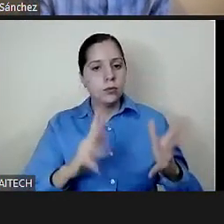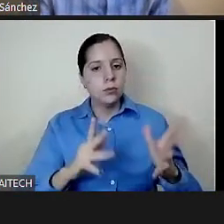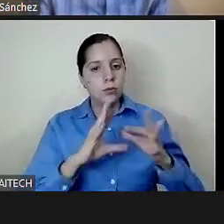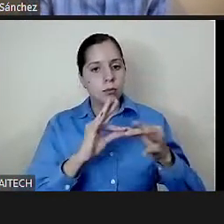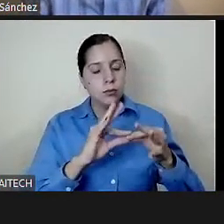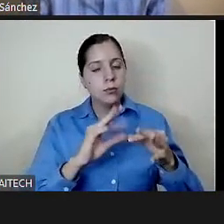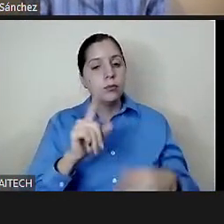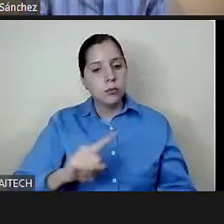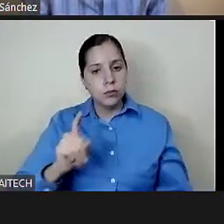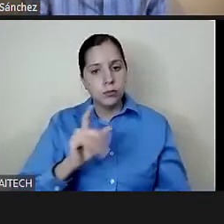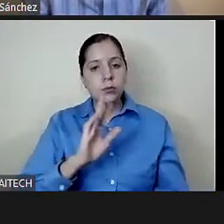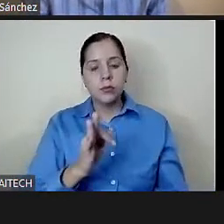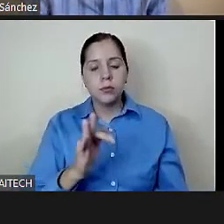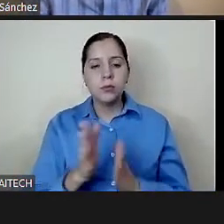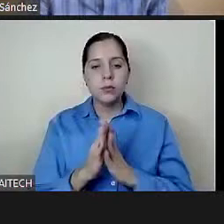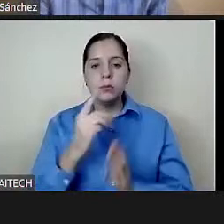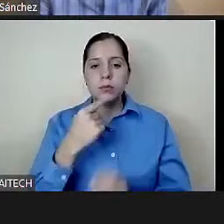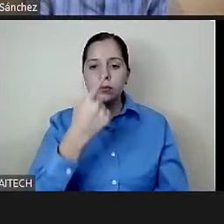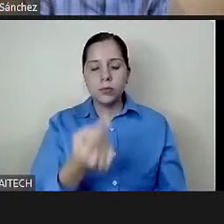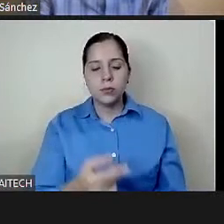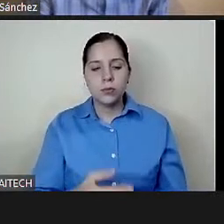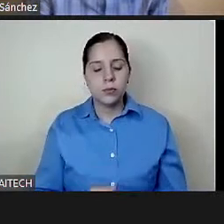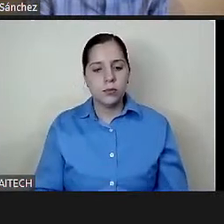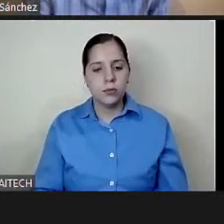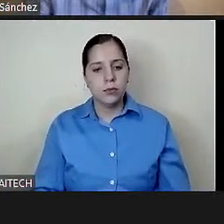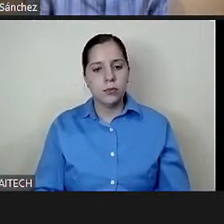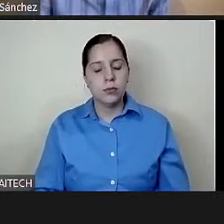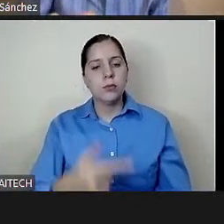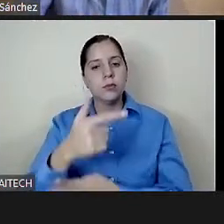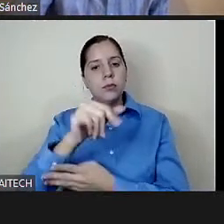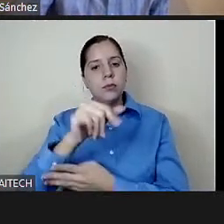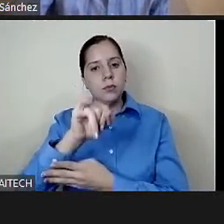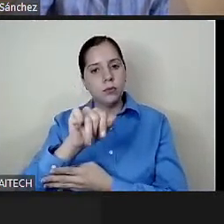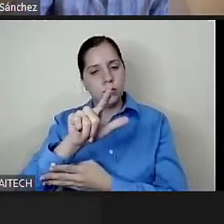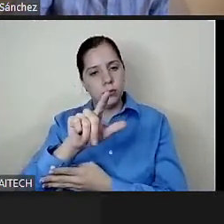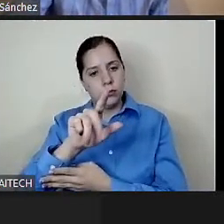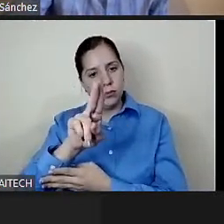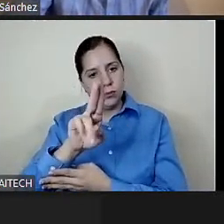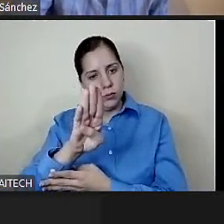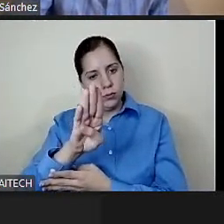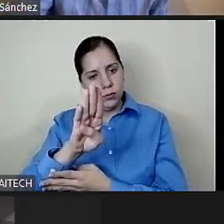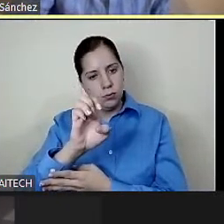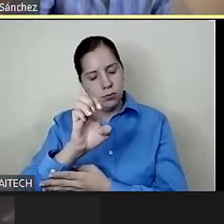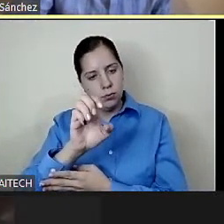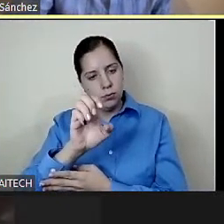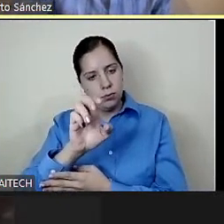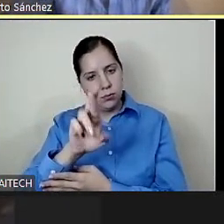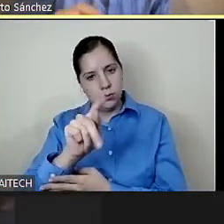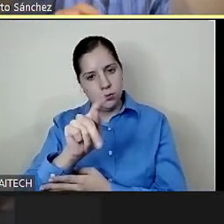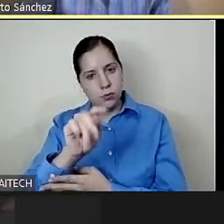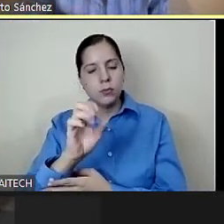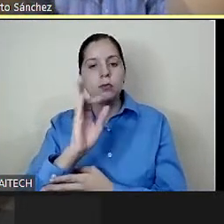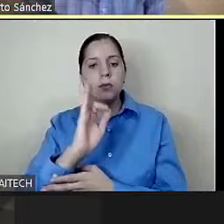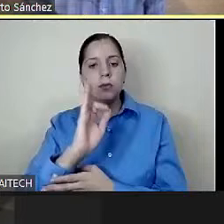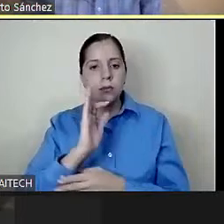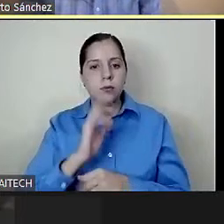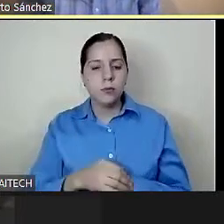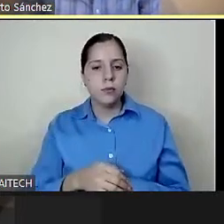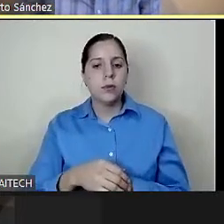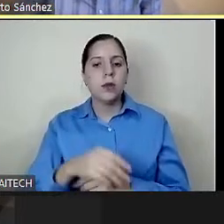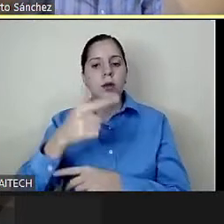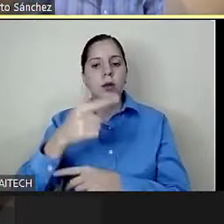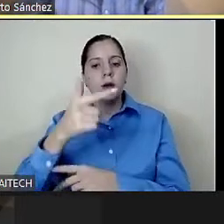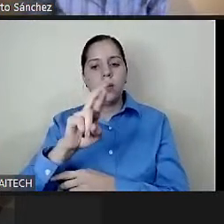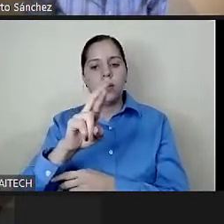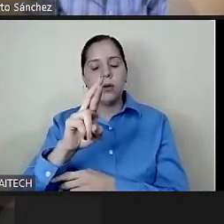favor de manifestarlo a continuación. Consejero Gilberto Sánchez Esparza. Favor, secretario. Consejera Georgina